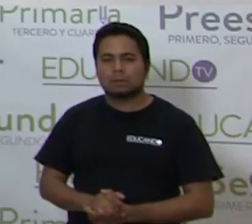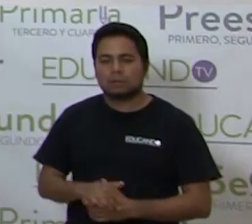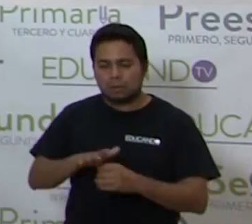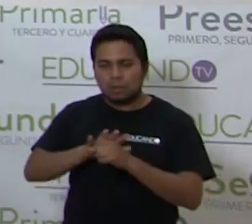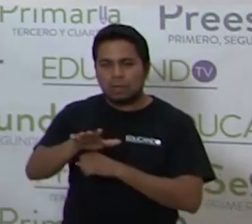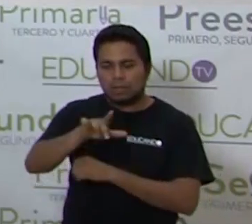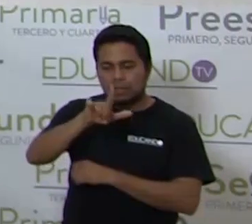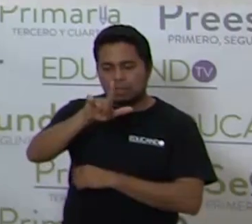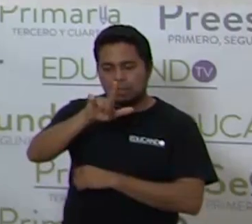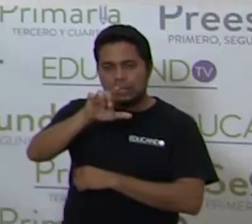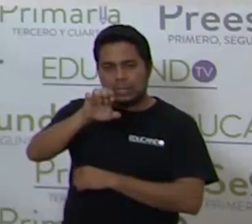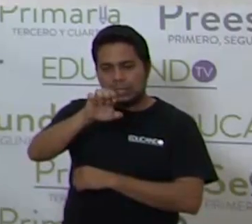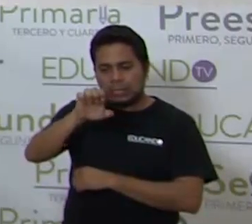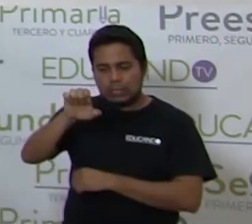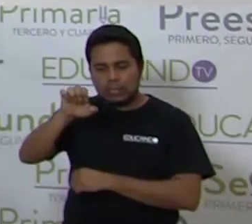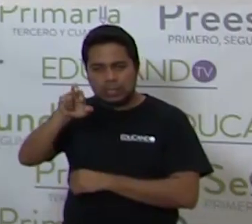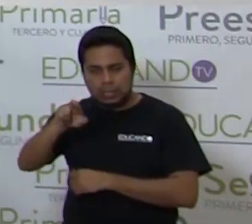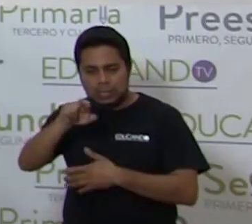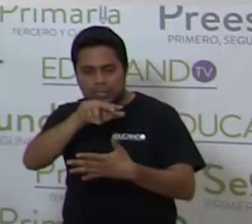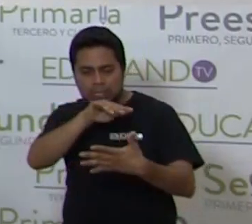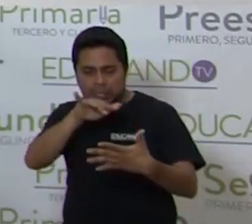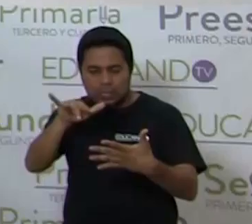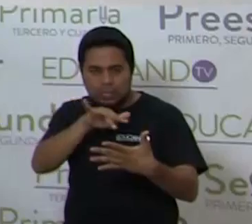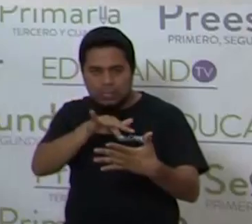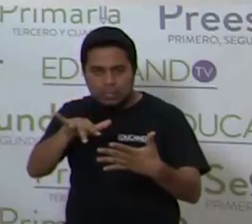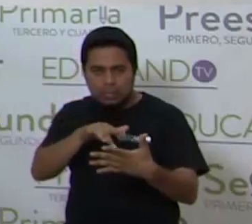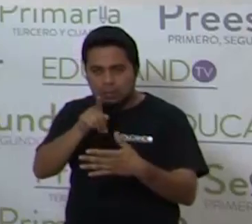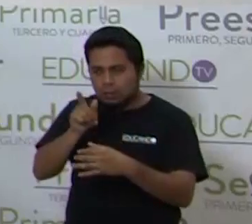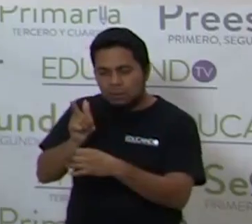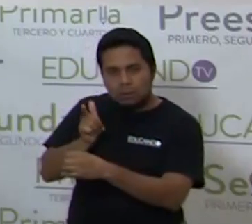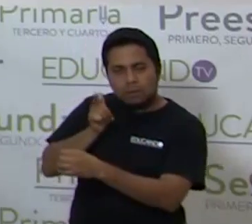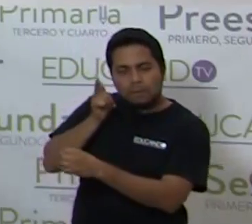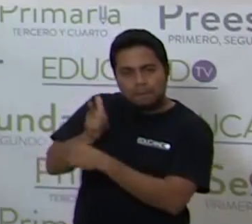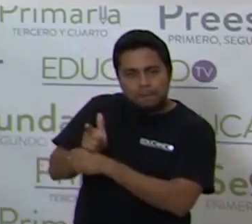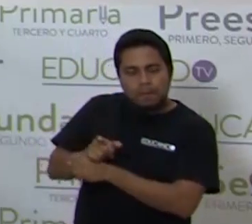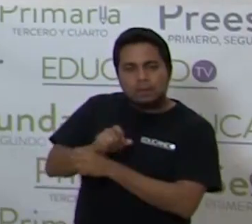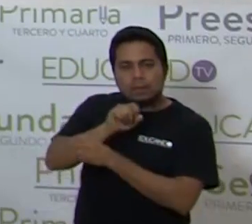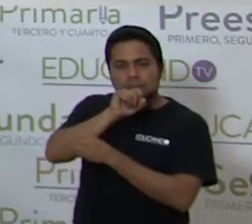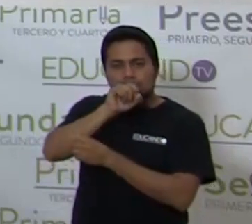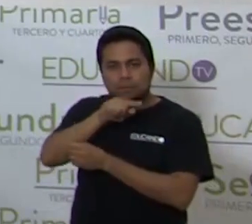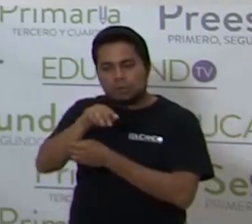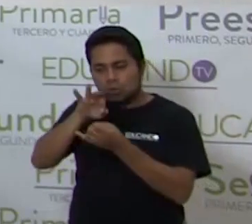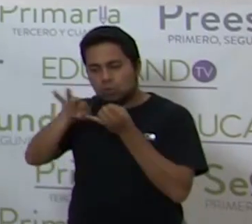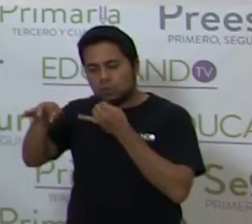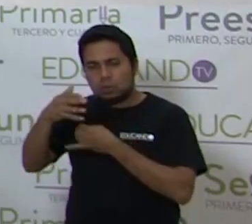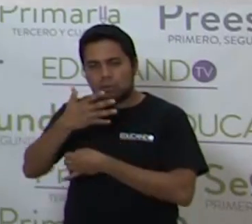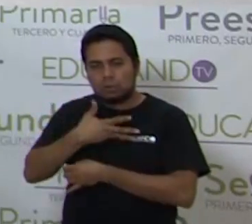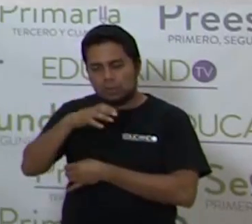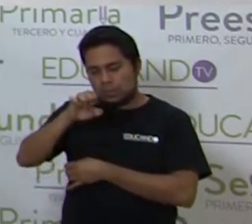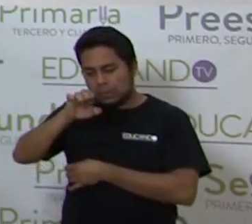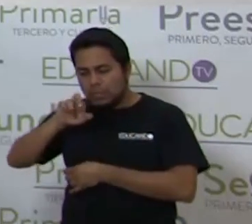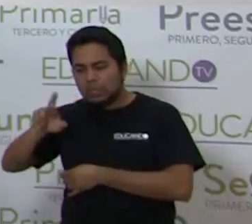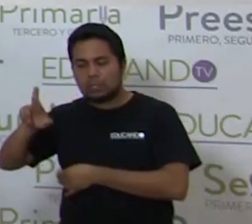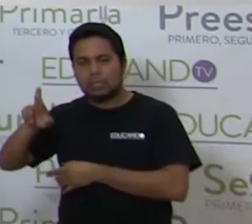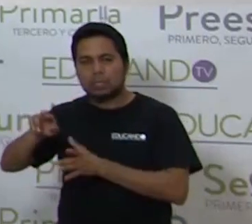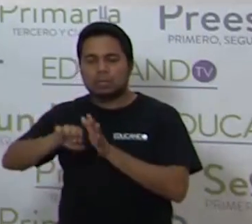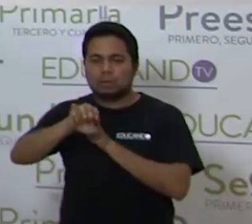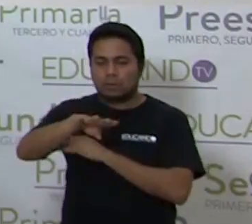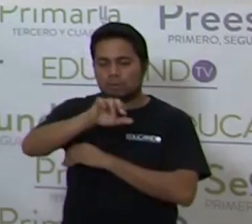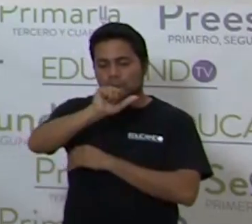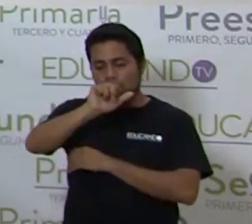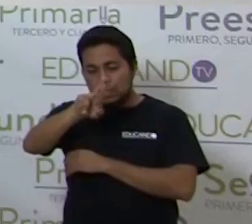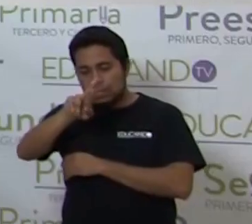leer. ¿Bien? ¿Te das cuenta cómo también termina en er? Hablamos de